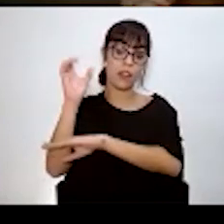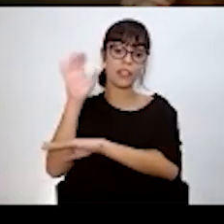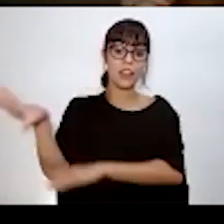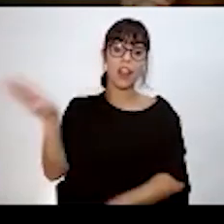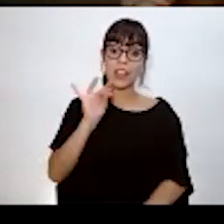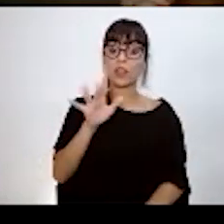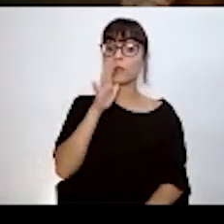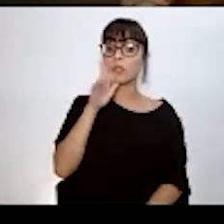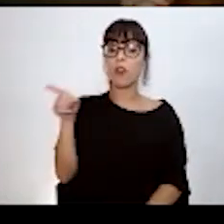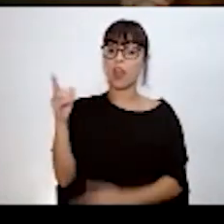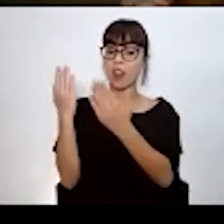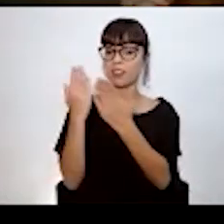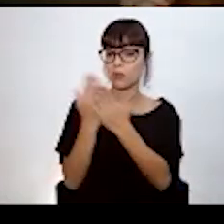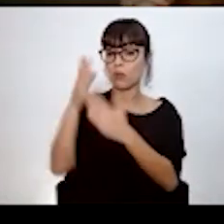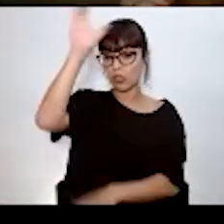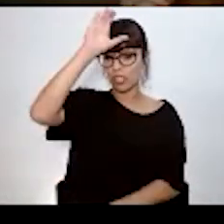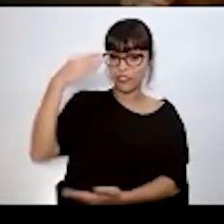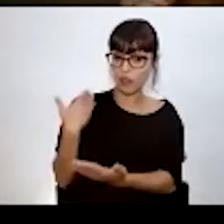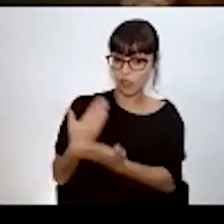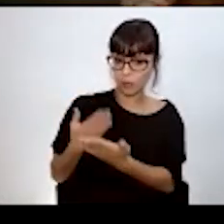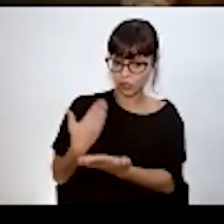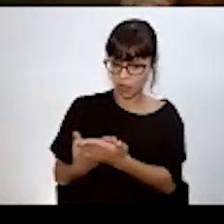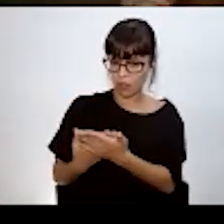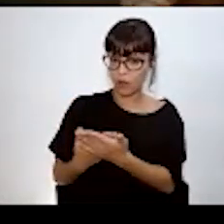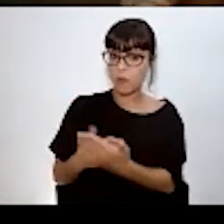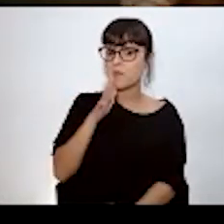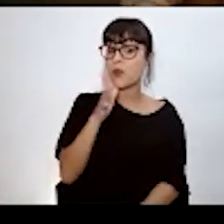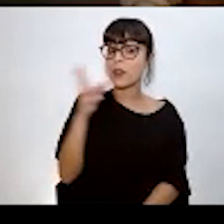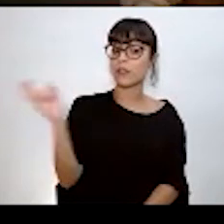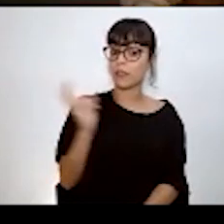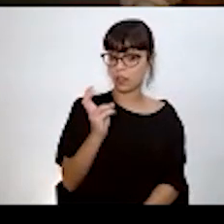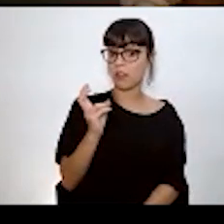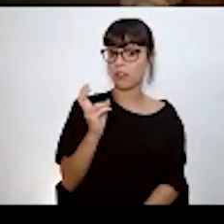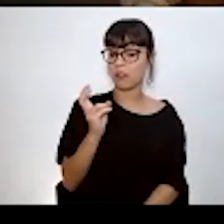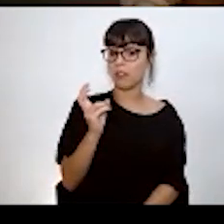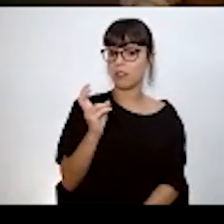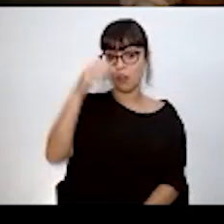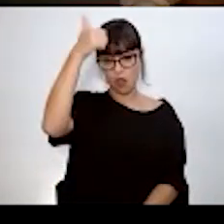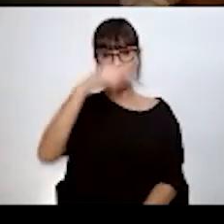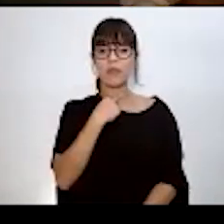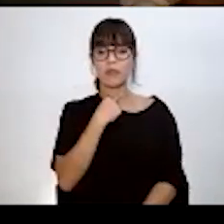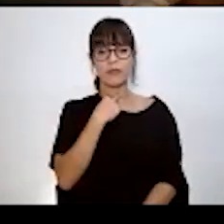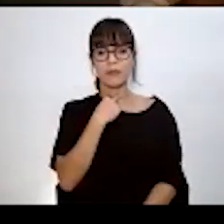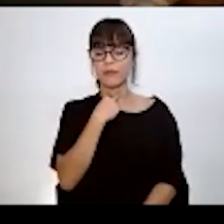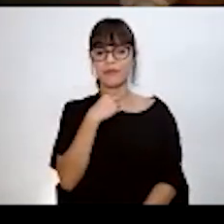cabo de base científica, y es lo que aquí ha llegado a analizar.